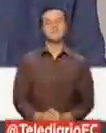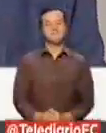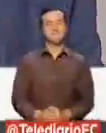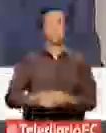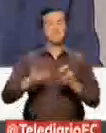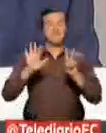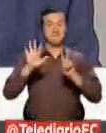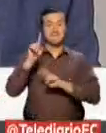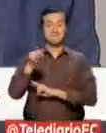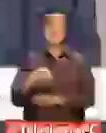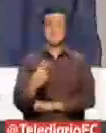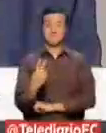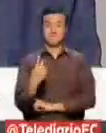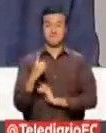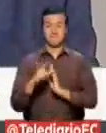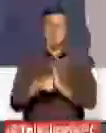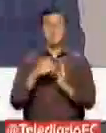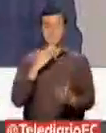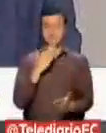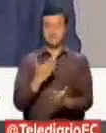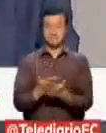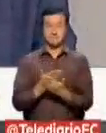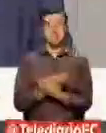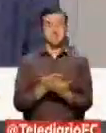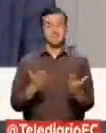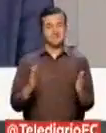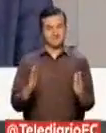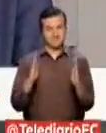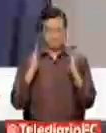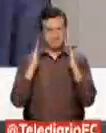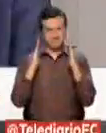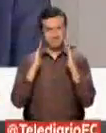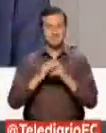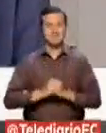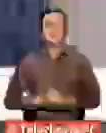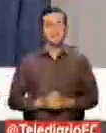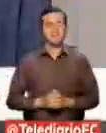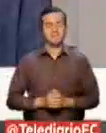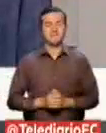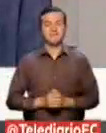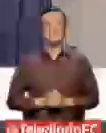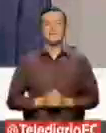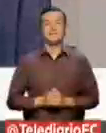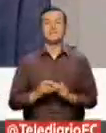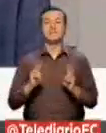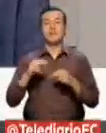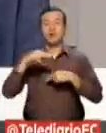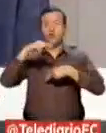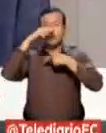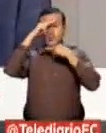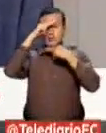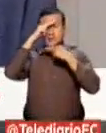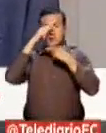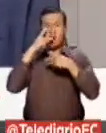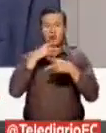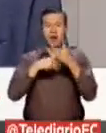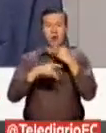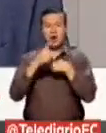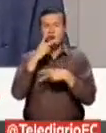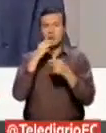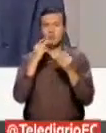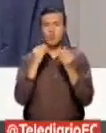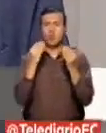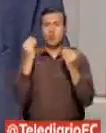De la mañana, 12 minutos, gracias por su sintonía. Las denominadas noticias falsas no son ajenas